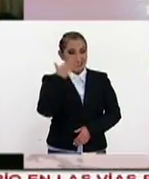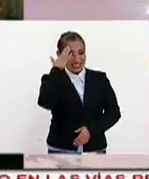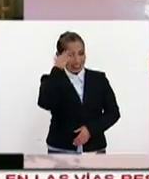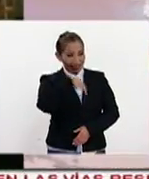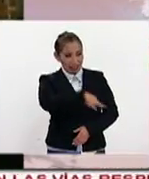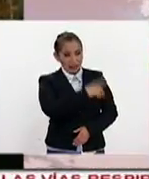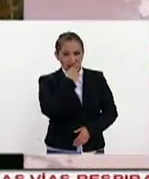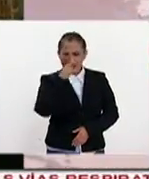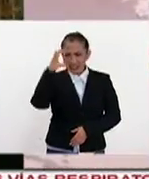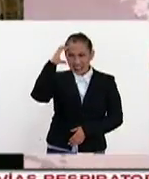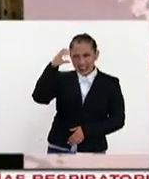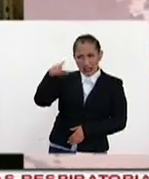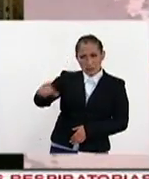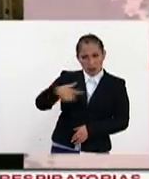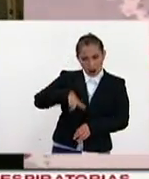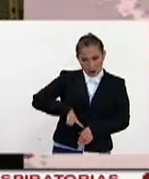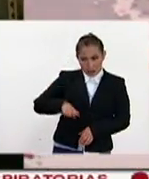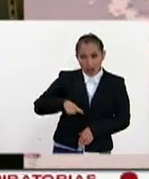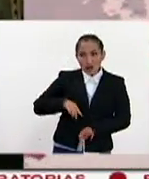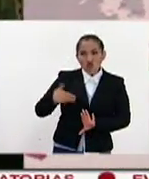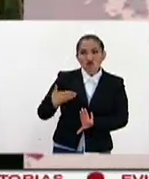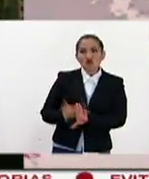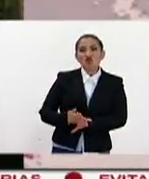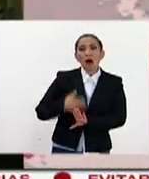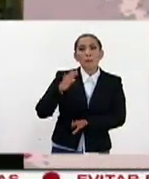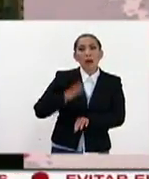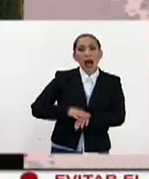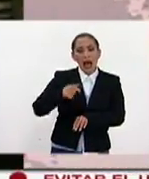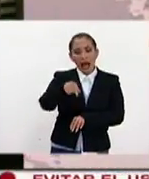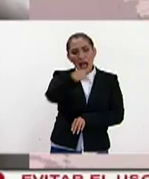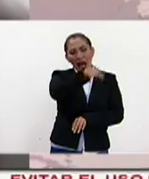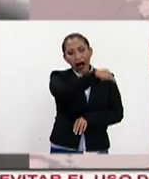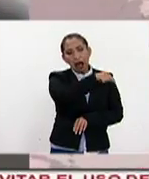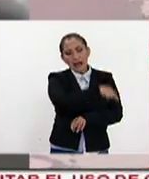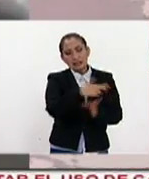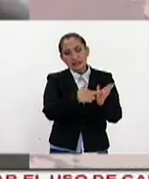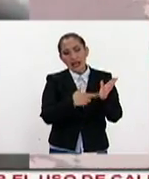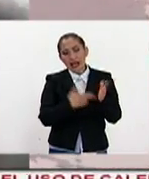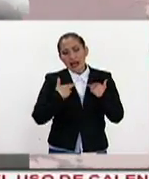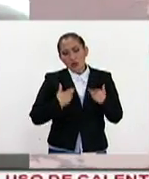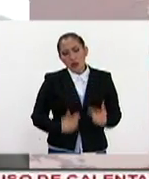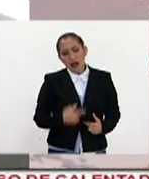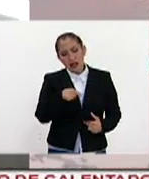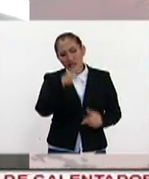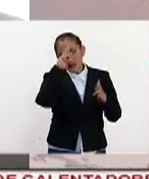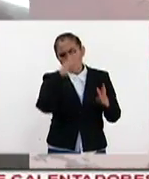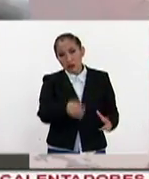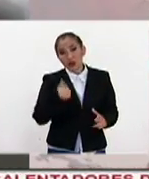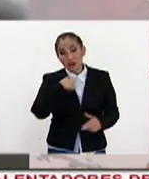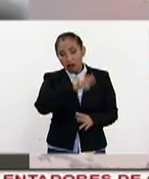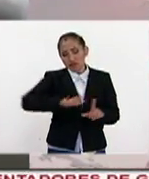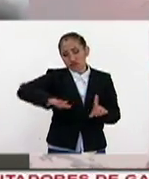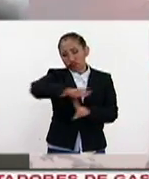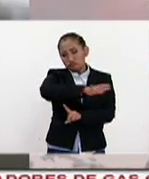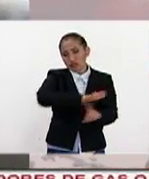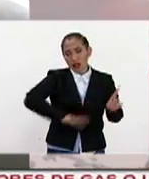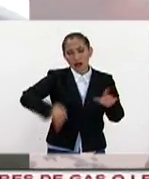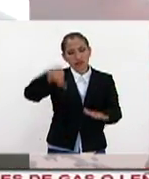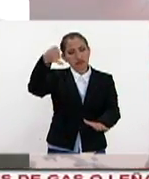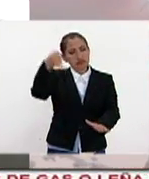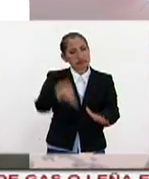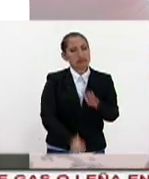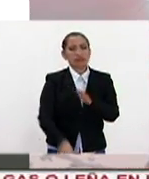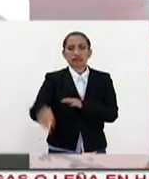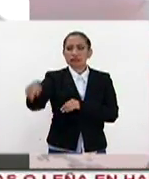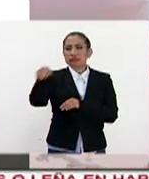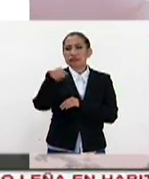afirmaron que estos crímenes de Estado son atentados contra los más elementales principios de humanidad y se dan dentro de un contexto de